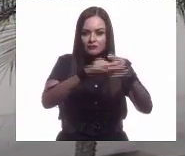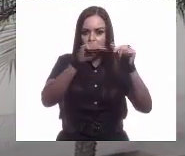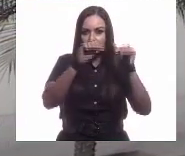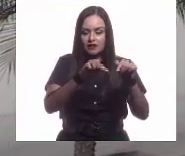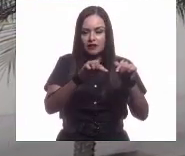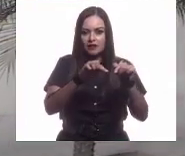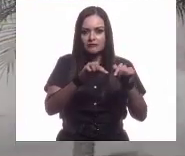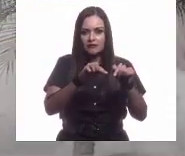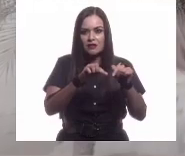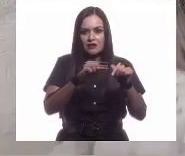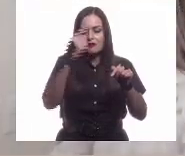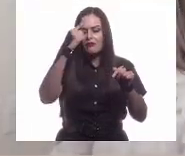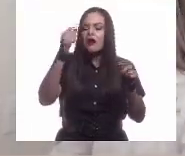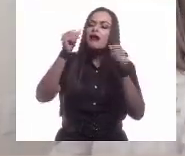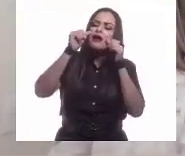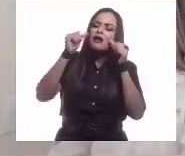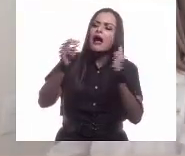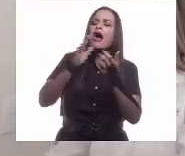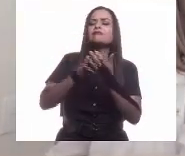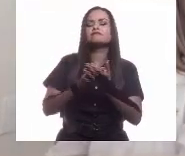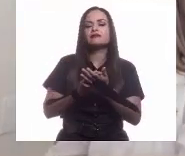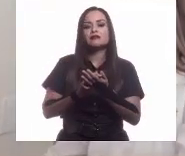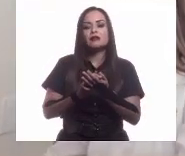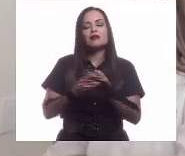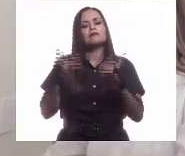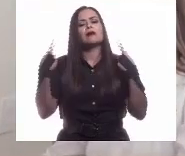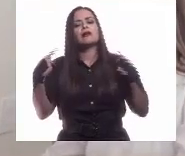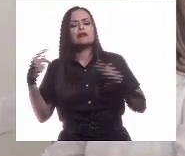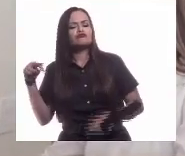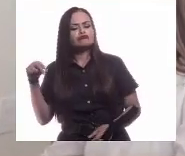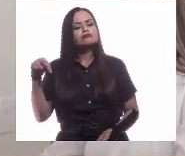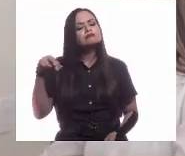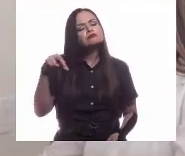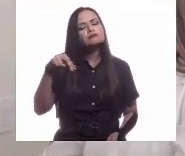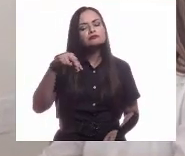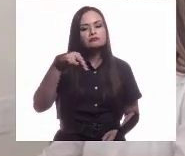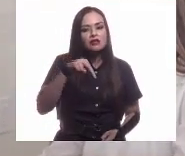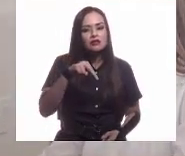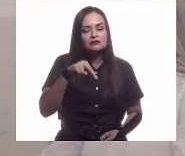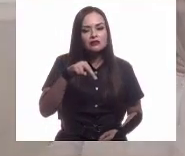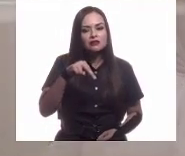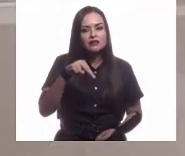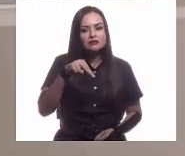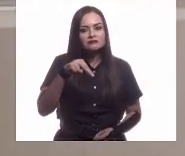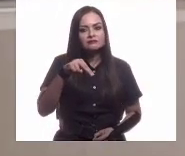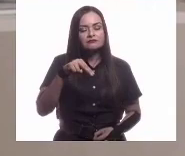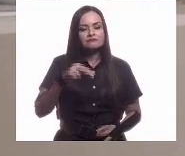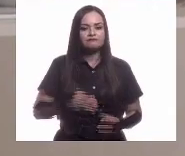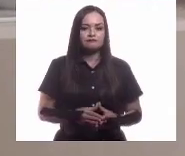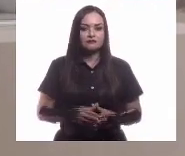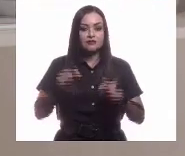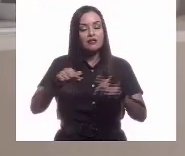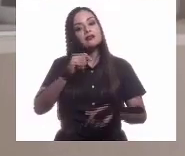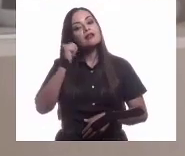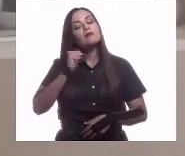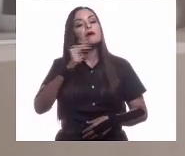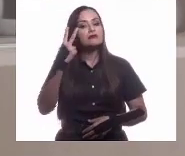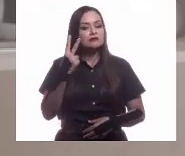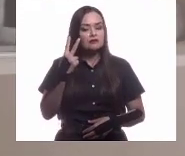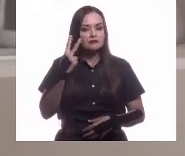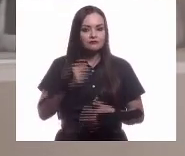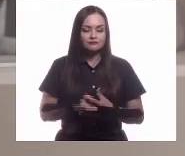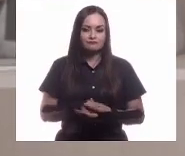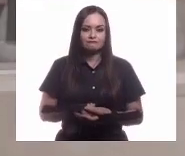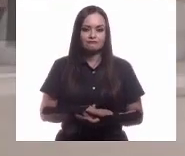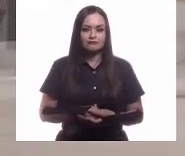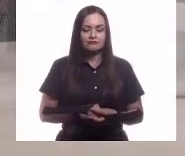instalaciones y servicios de primera calidad para servir al contribuyente y que se agrega a los dos que ya existían en la ciudad de La Paz. La meta es que